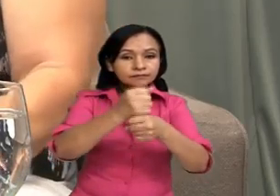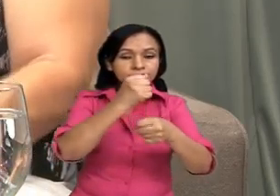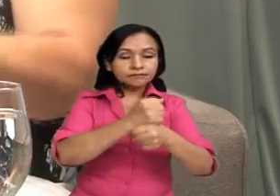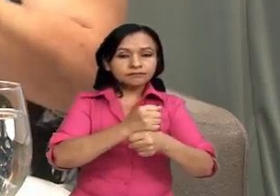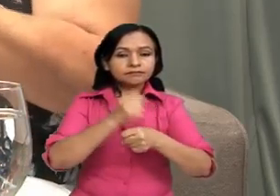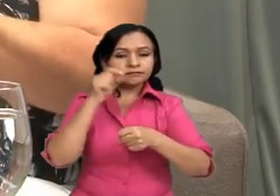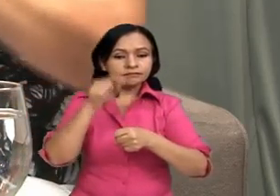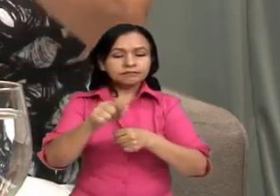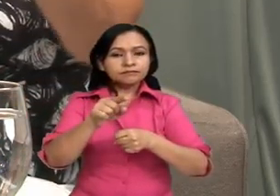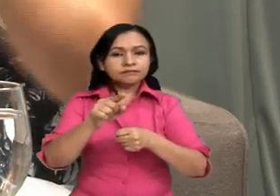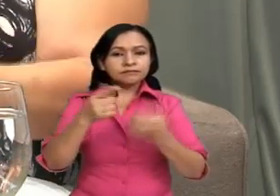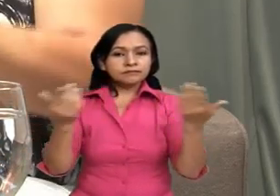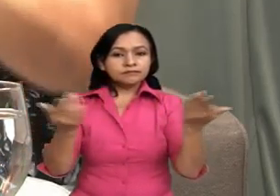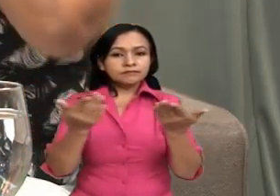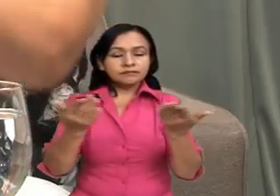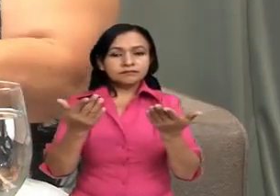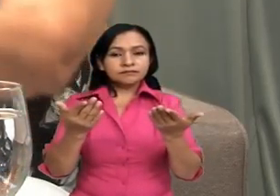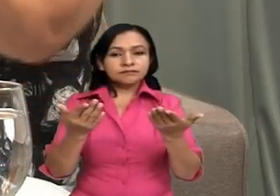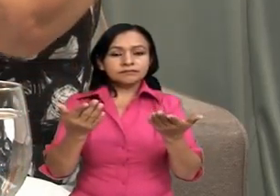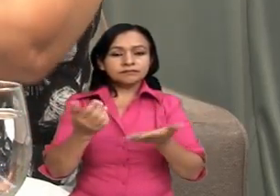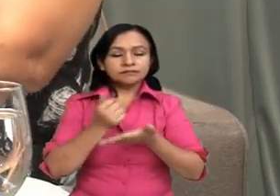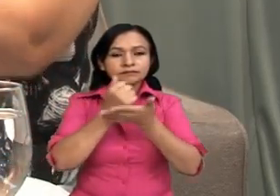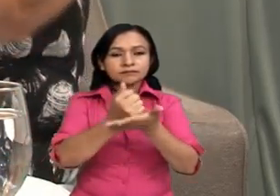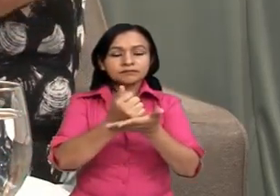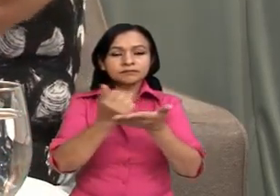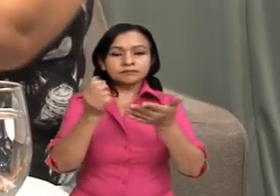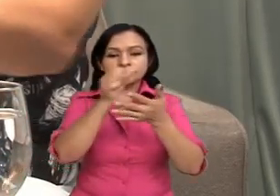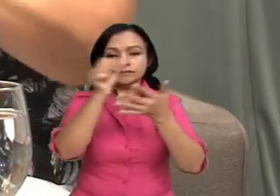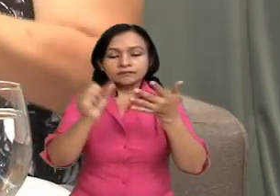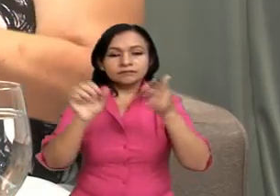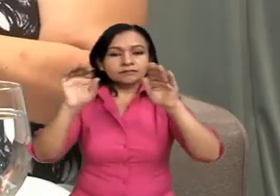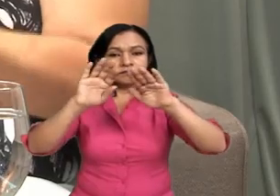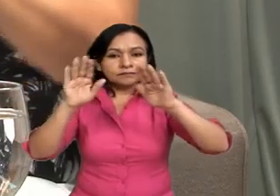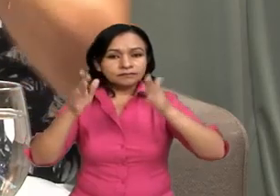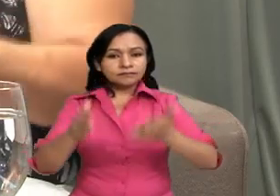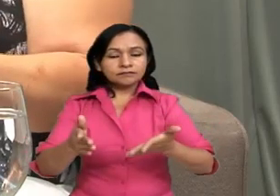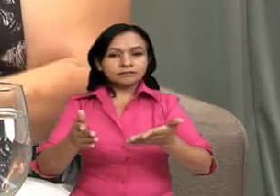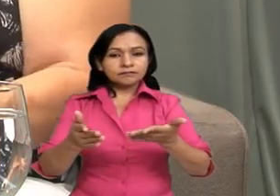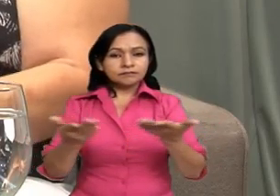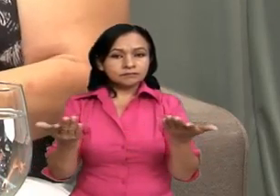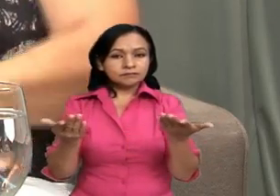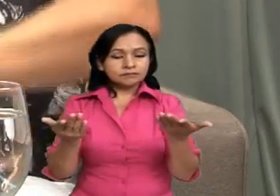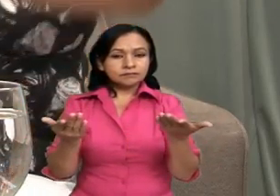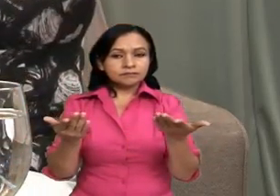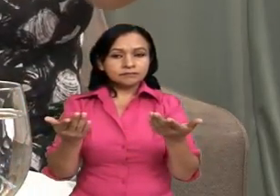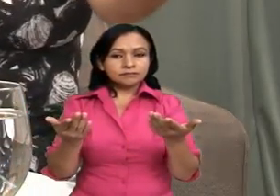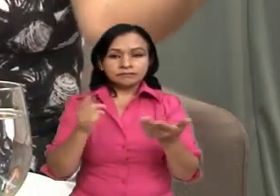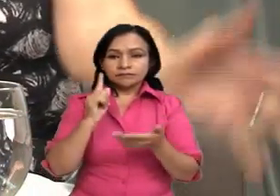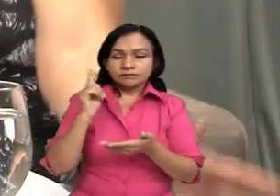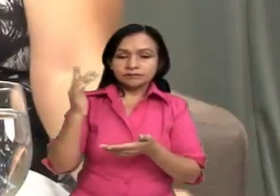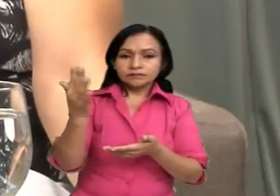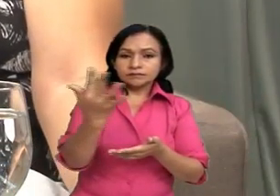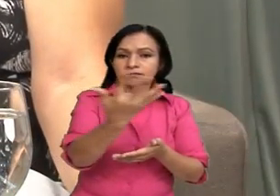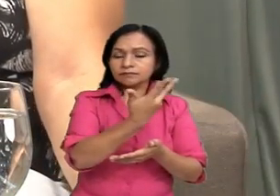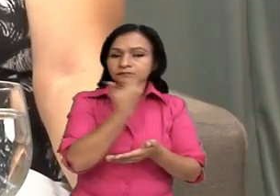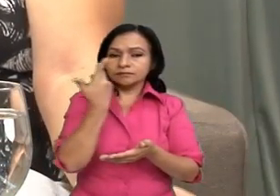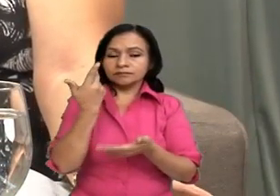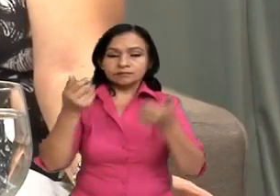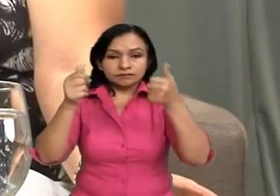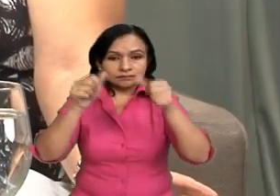está marcada el atributo, el artículo de la mujer, pero no necesariamente, porque todo el